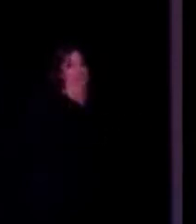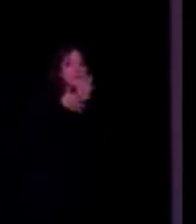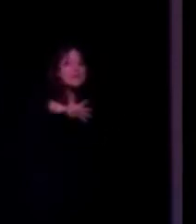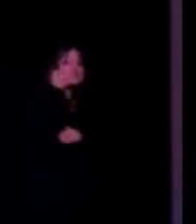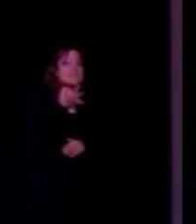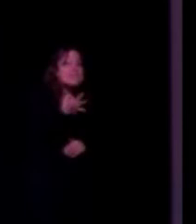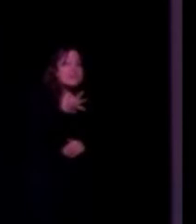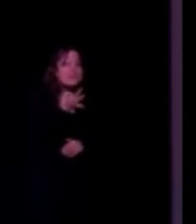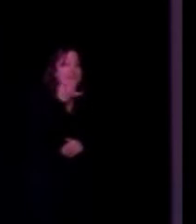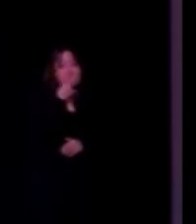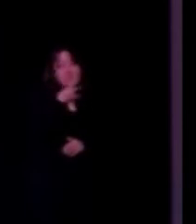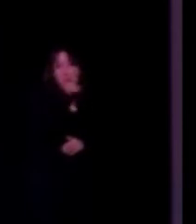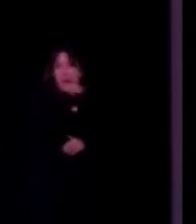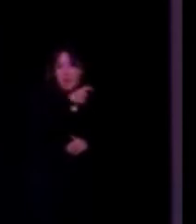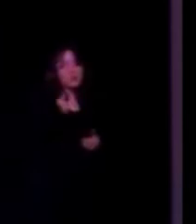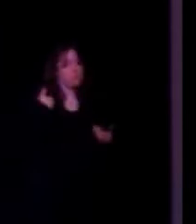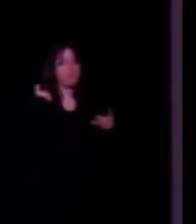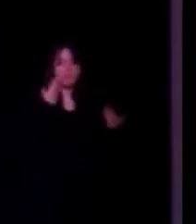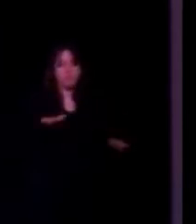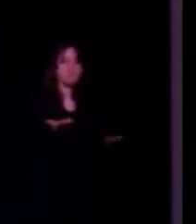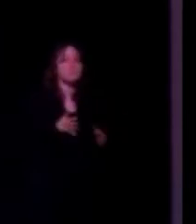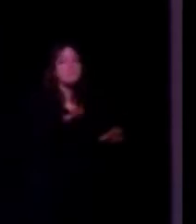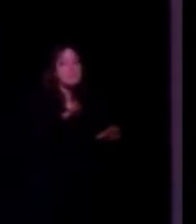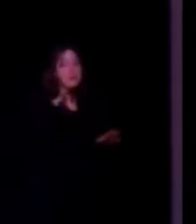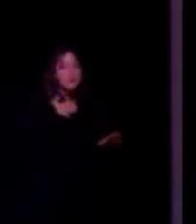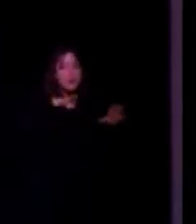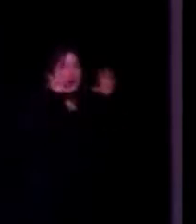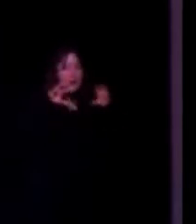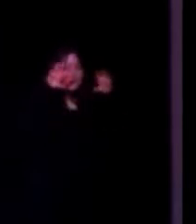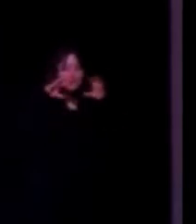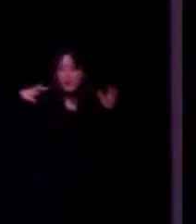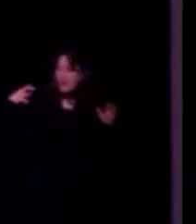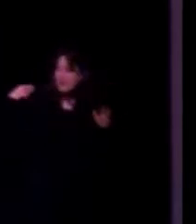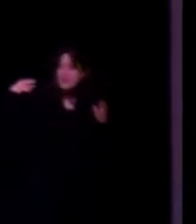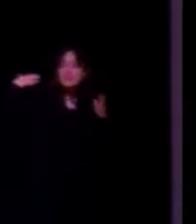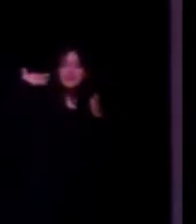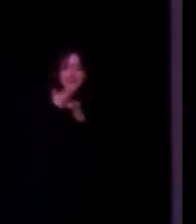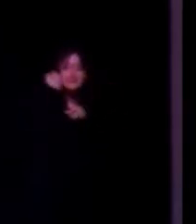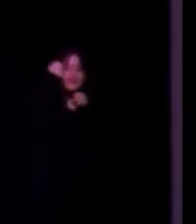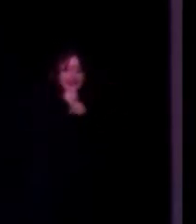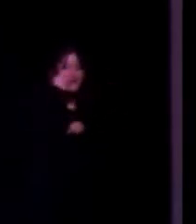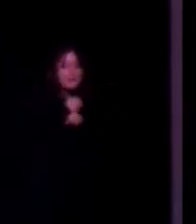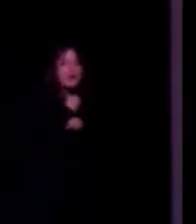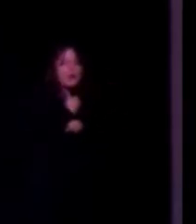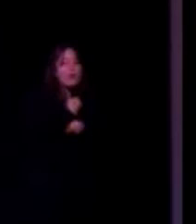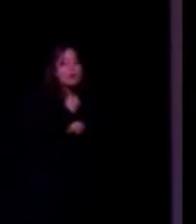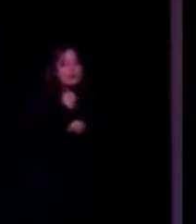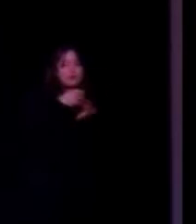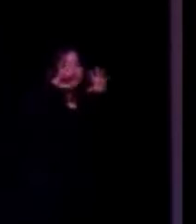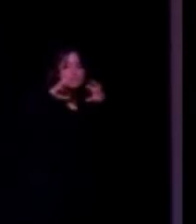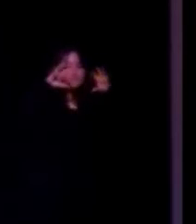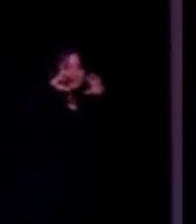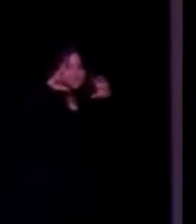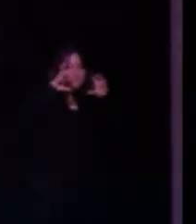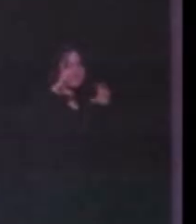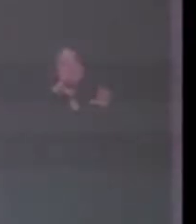que son los aprendizajes que yo he tenido que hacer a lo largo de todo este tiempo de trabajo en un sitio en un